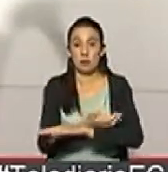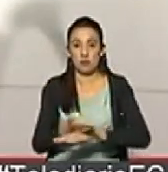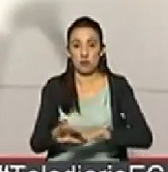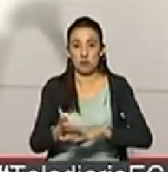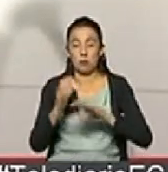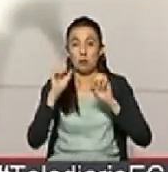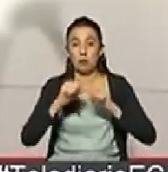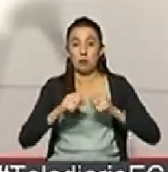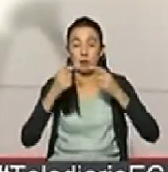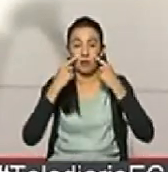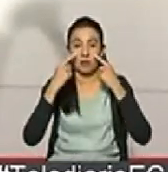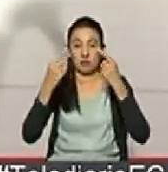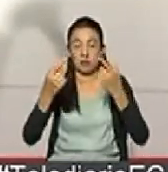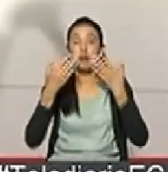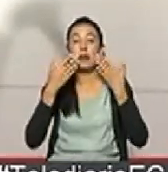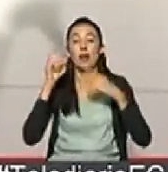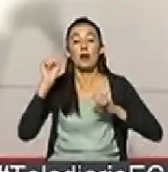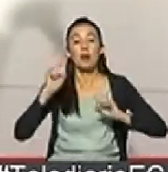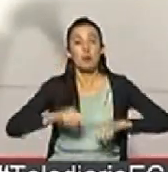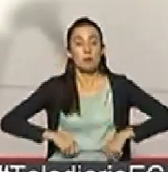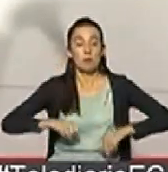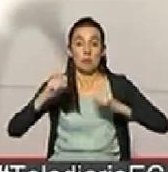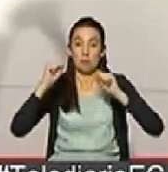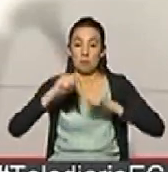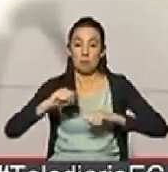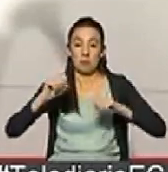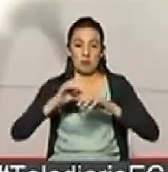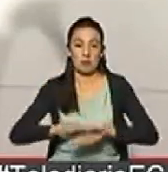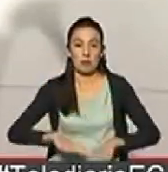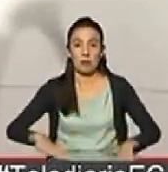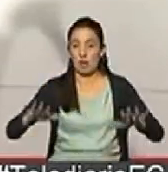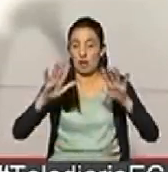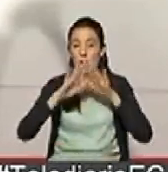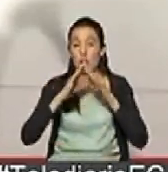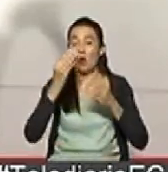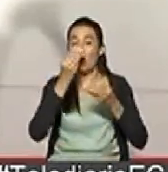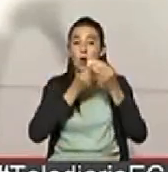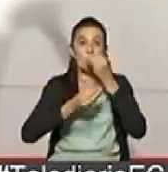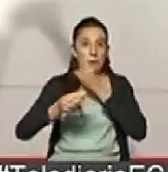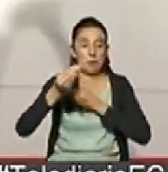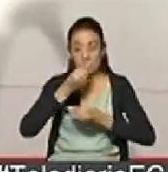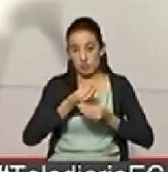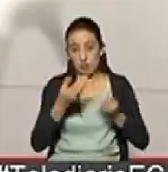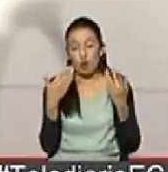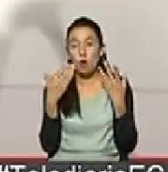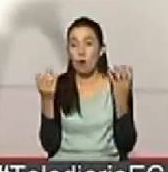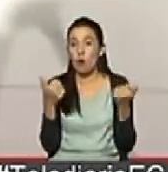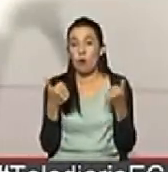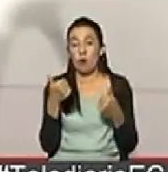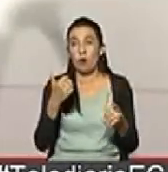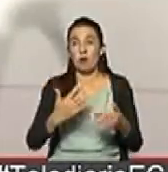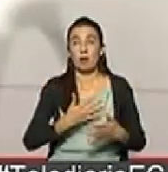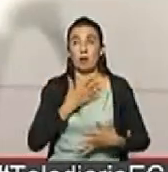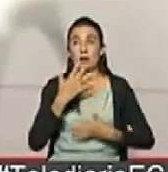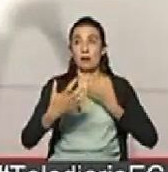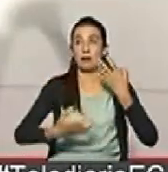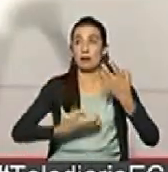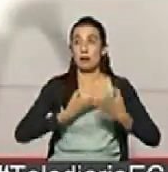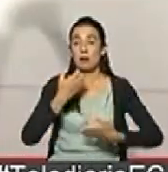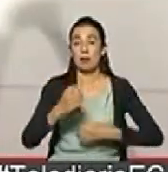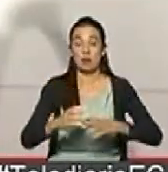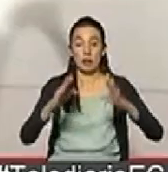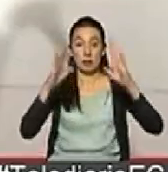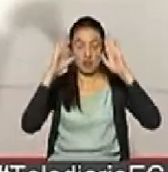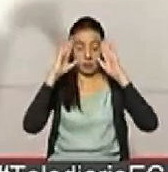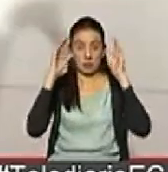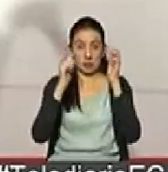que algo puede pasar en el descontrol con las tareas, con su alimentación o con algún otro aspecto emocional. Entonces es estar, ser